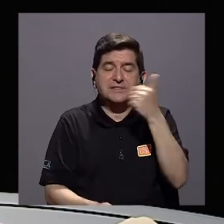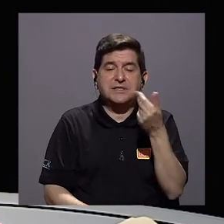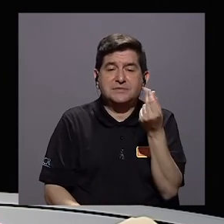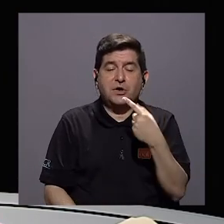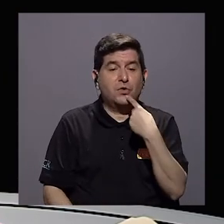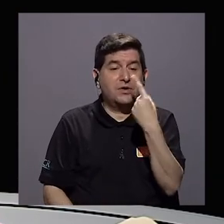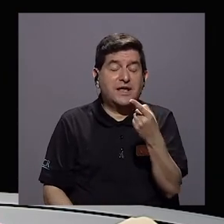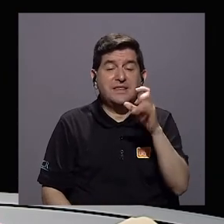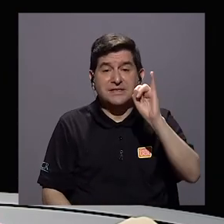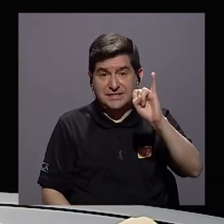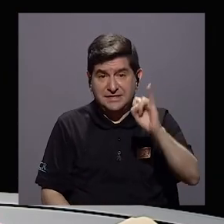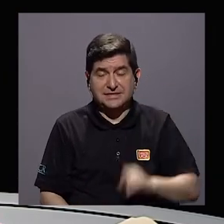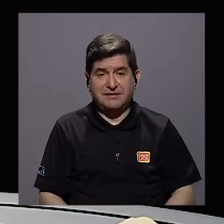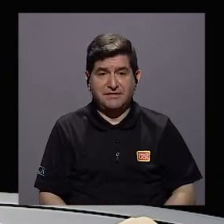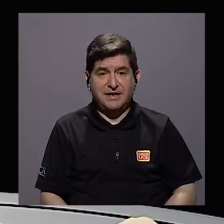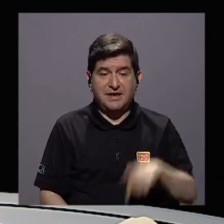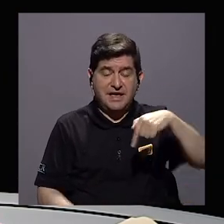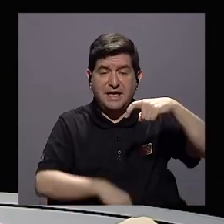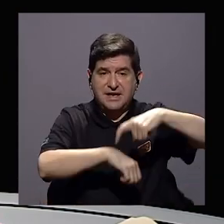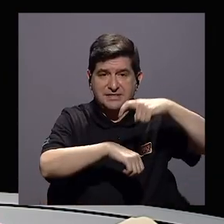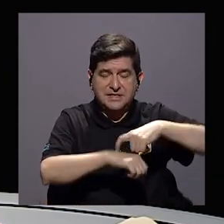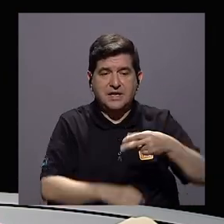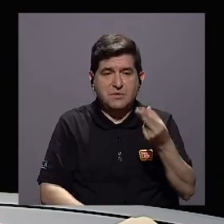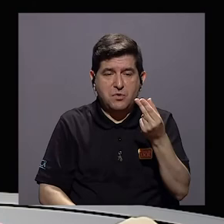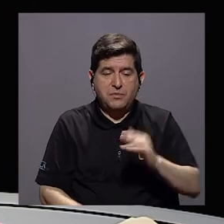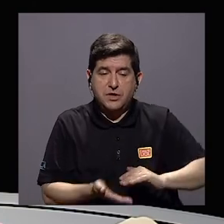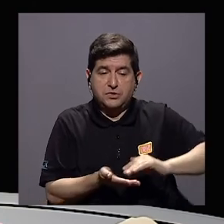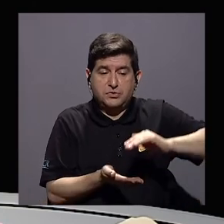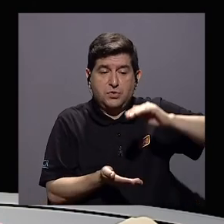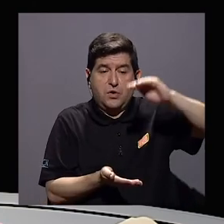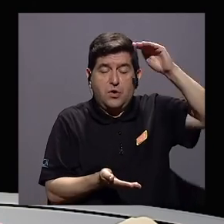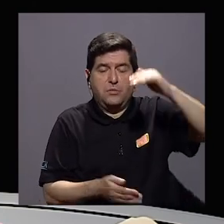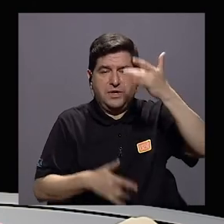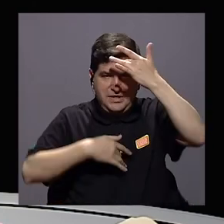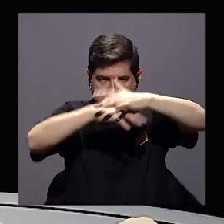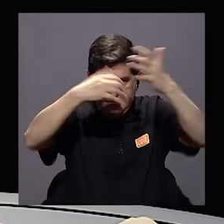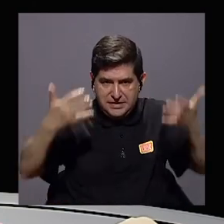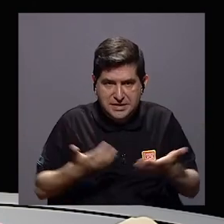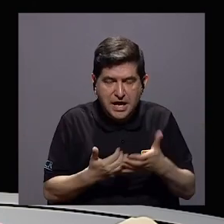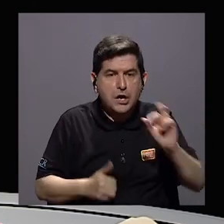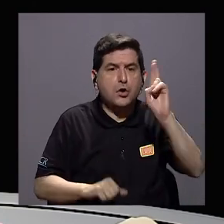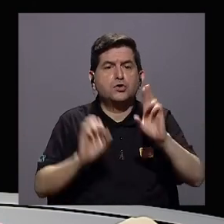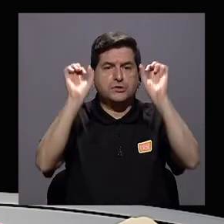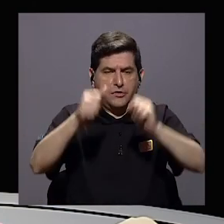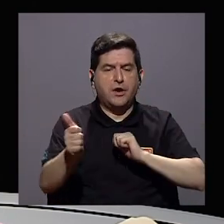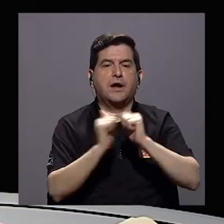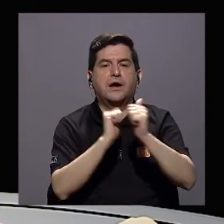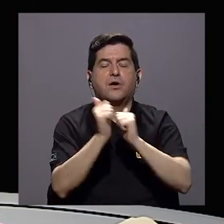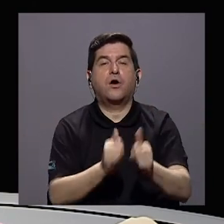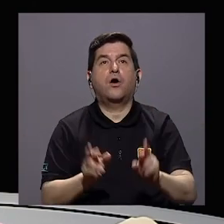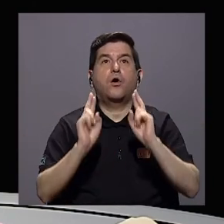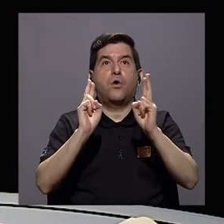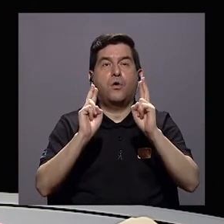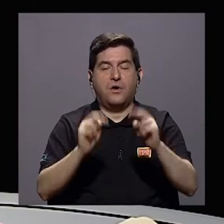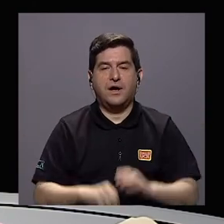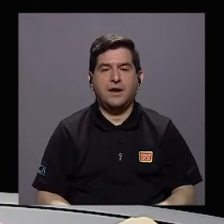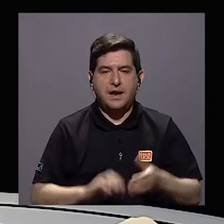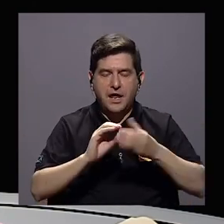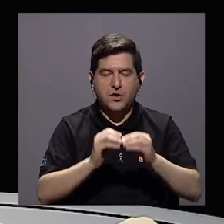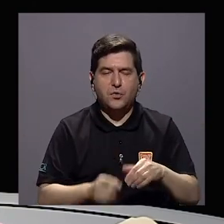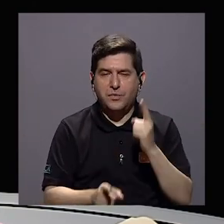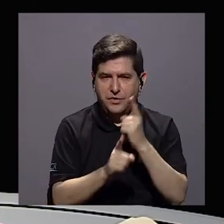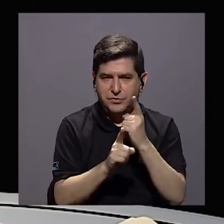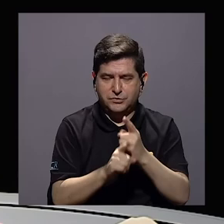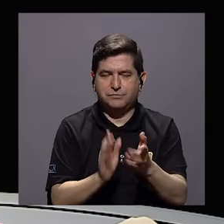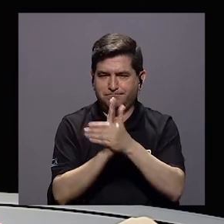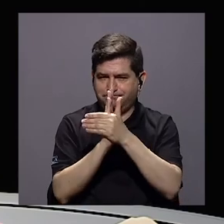precio. Según la versión de doña Isabel, resulta que en estos días el precio ha aumentado lo suficiente en pandemia como para que Costa Rica pueda competir. Ojalá que eso se convierta en